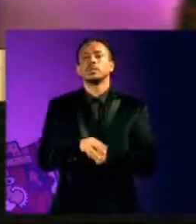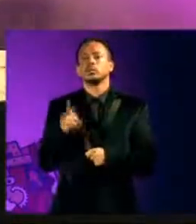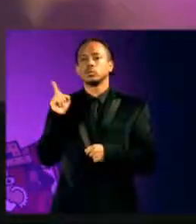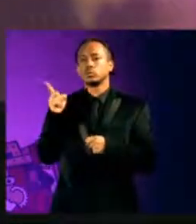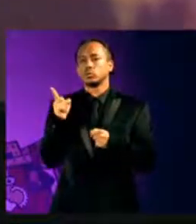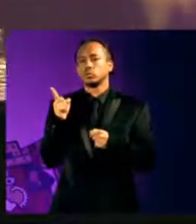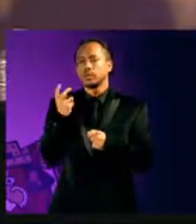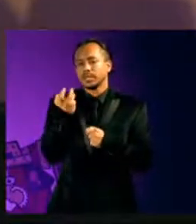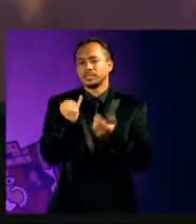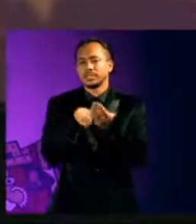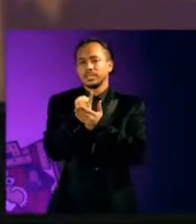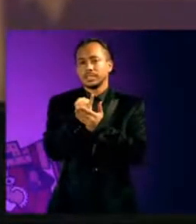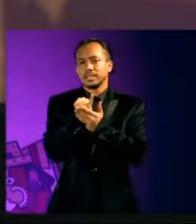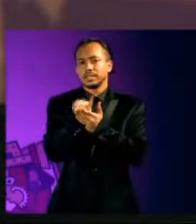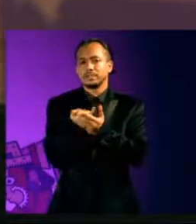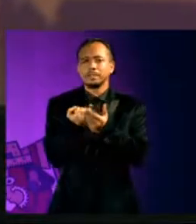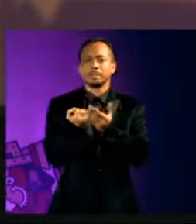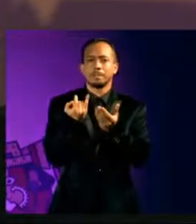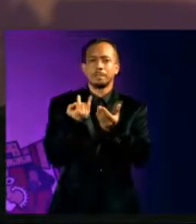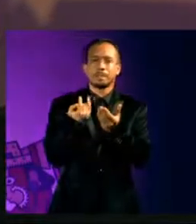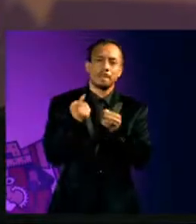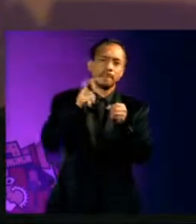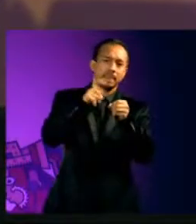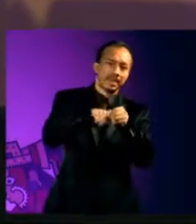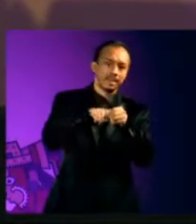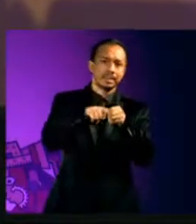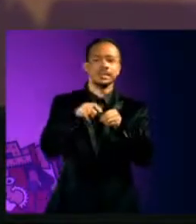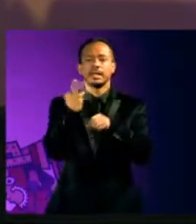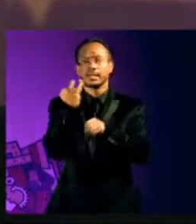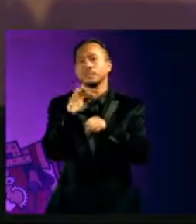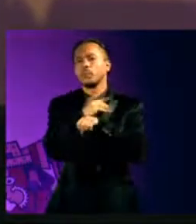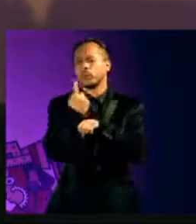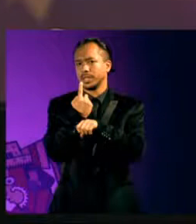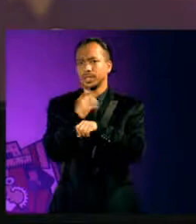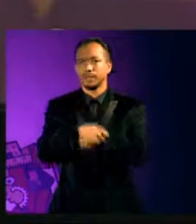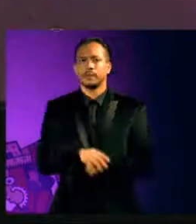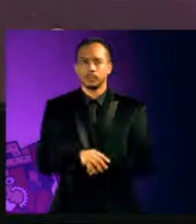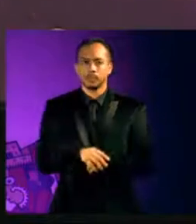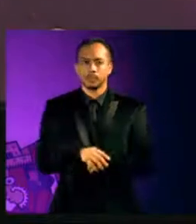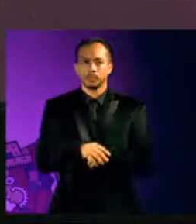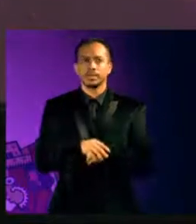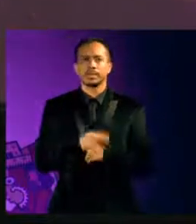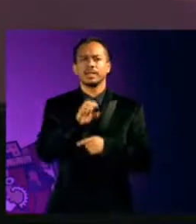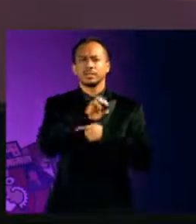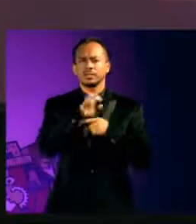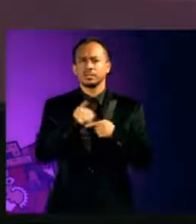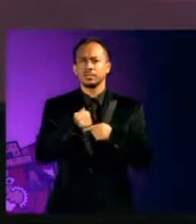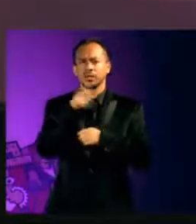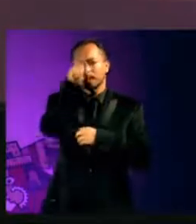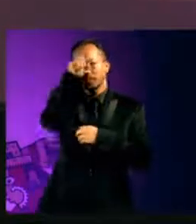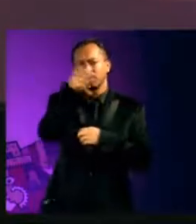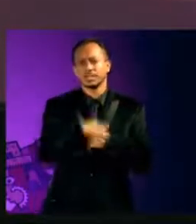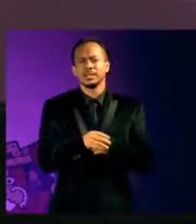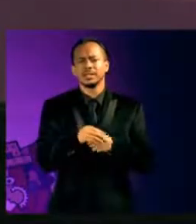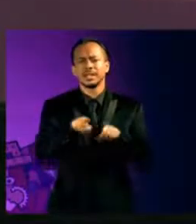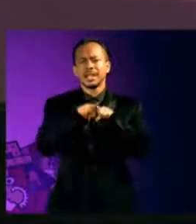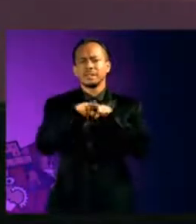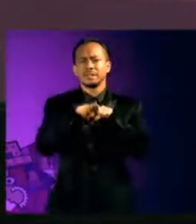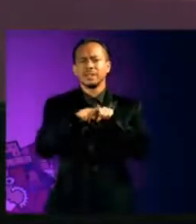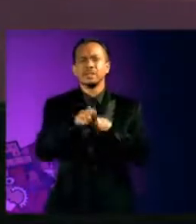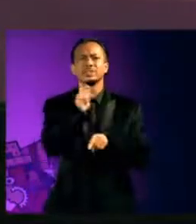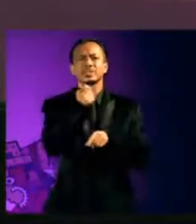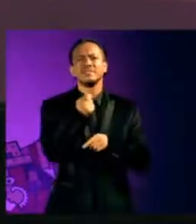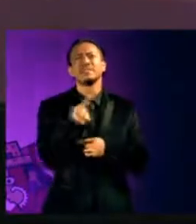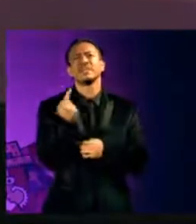bueno yo quería contar que la pregunta era sobre qué es ser hermanos no que es una pregunta